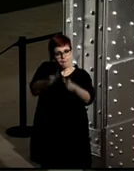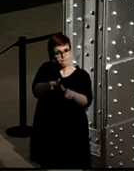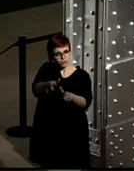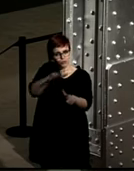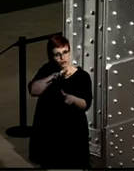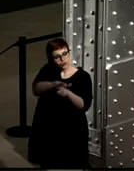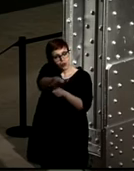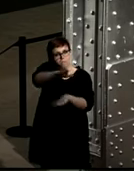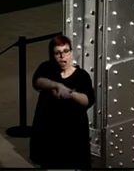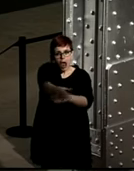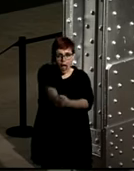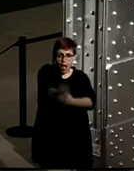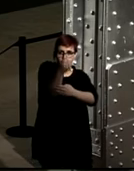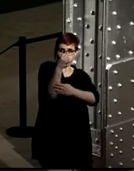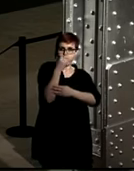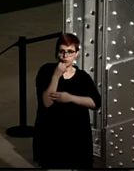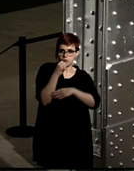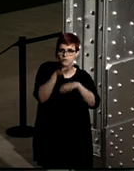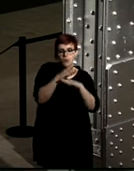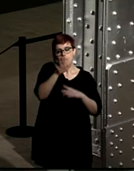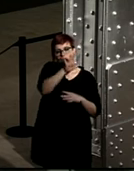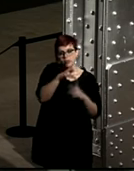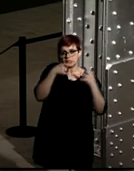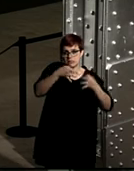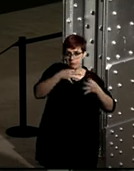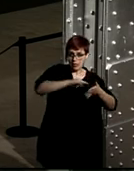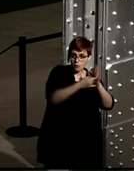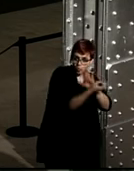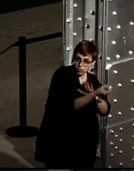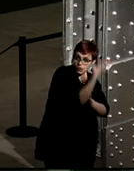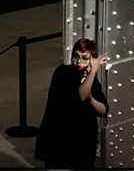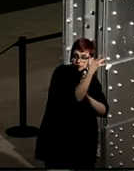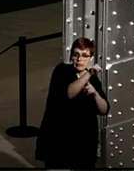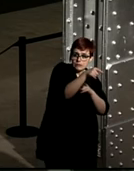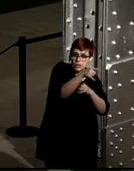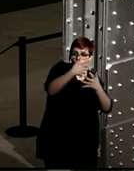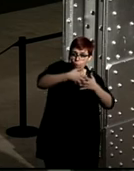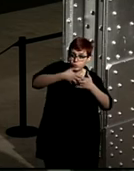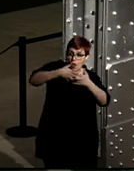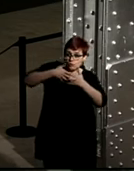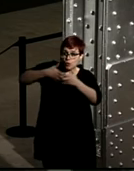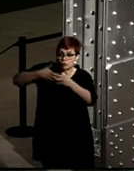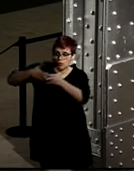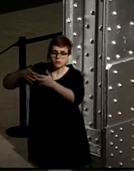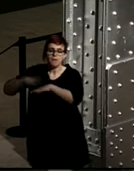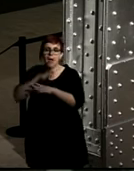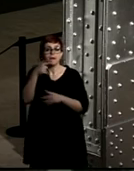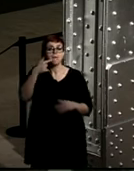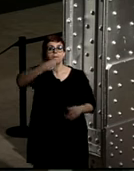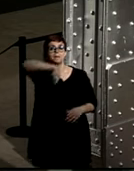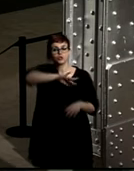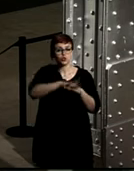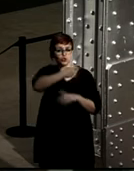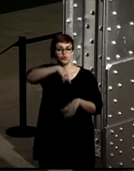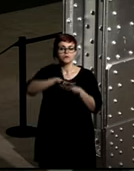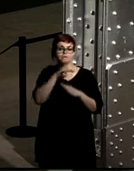vuestras ideas sin necesidad de estar todo el día subiendo la cuesta, ¿no? Que fuera una cosa más... Sí. No sé, yo creo en esto no somos ni pioneros ni especiales.